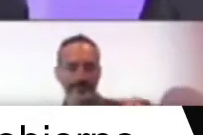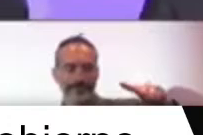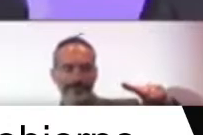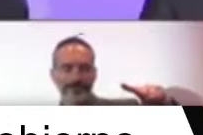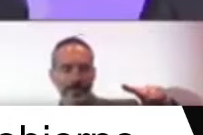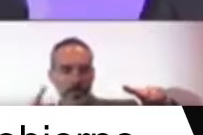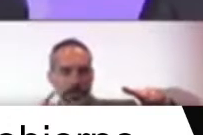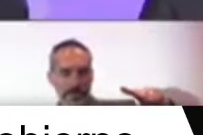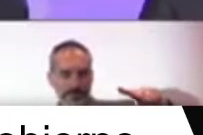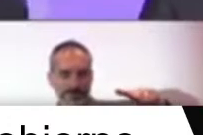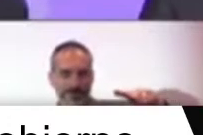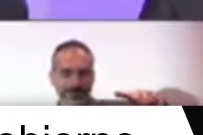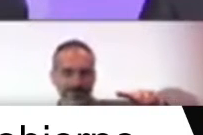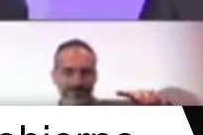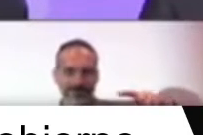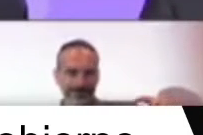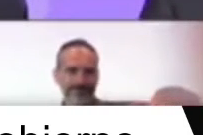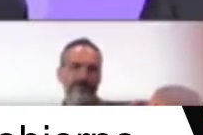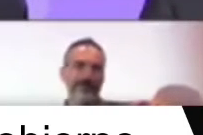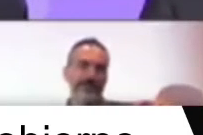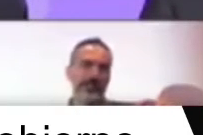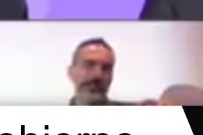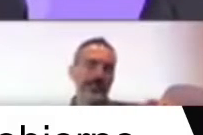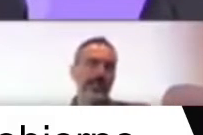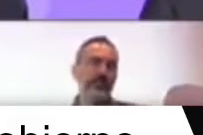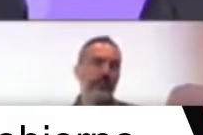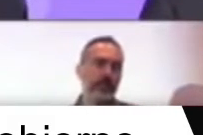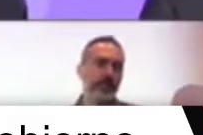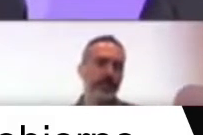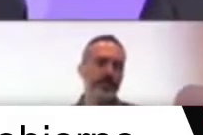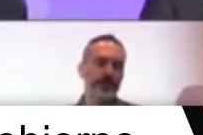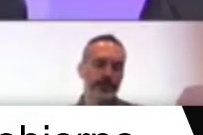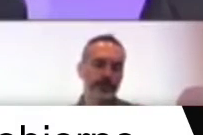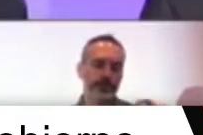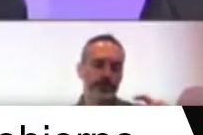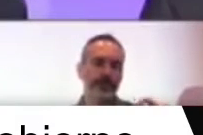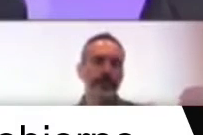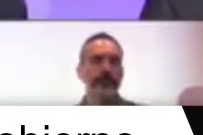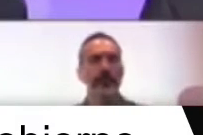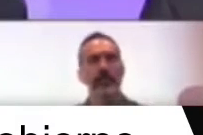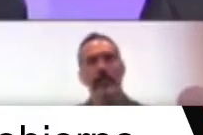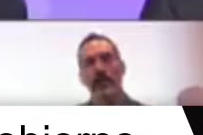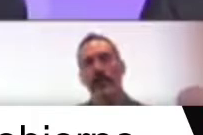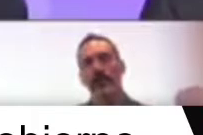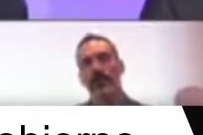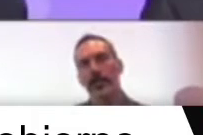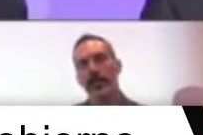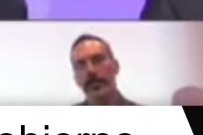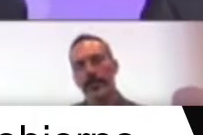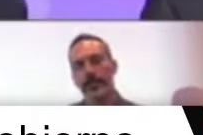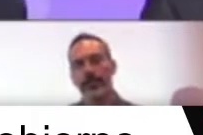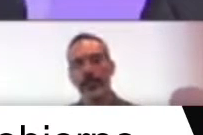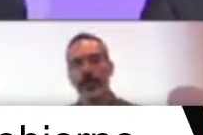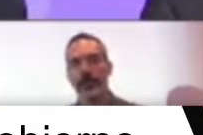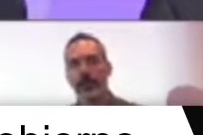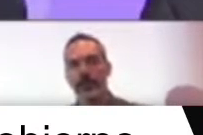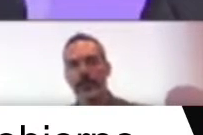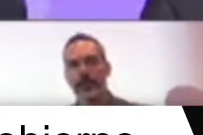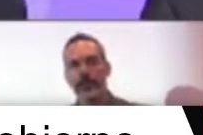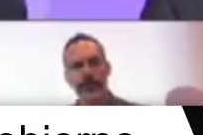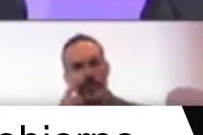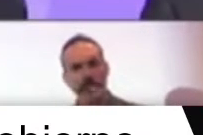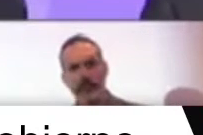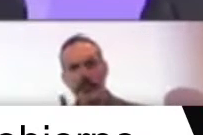Independientemente de lo que decidan los legisladores federales sobre la presencia y actividad de las Fuerzas Armadas, me parece sano y